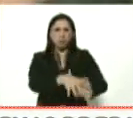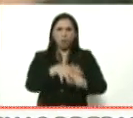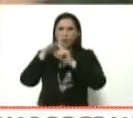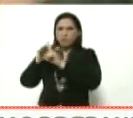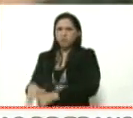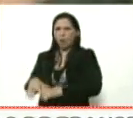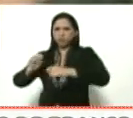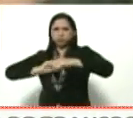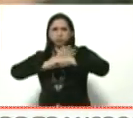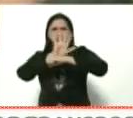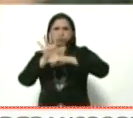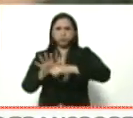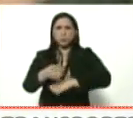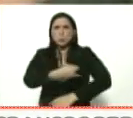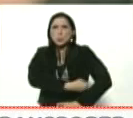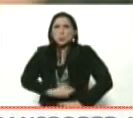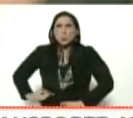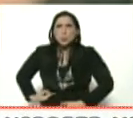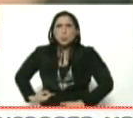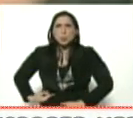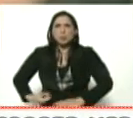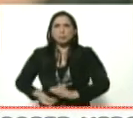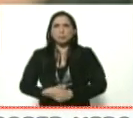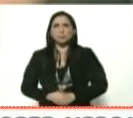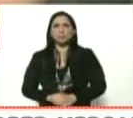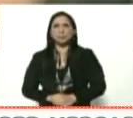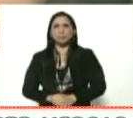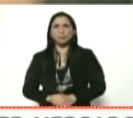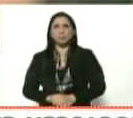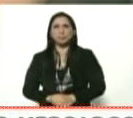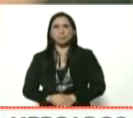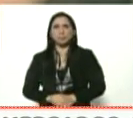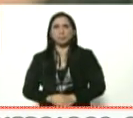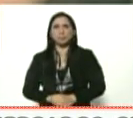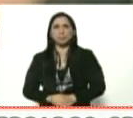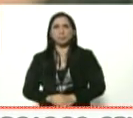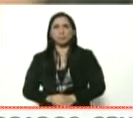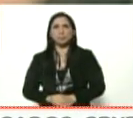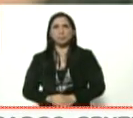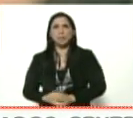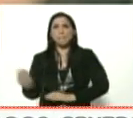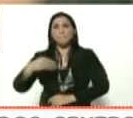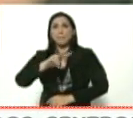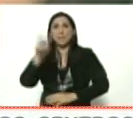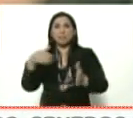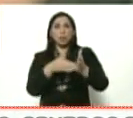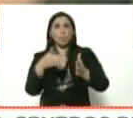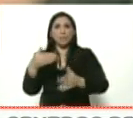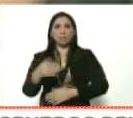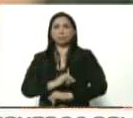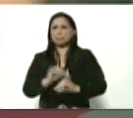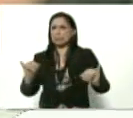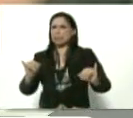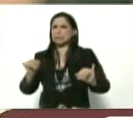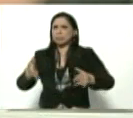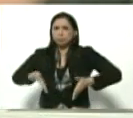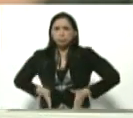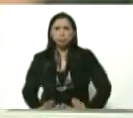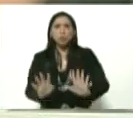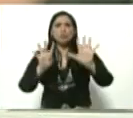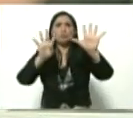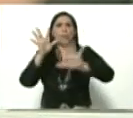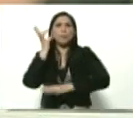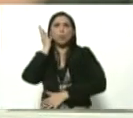del coronavirus, del coronahambre. más de 22.000, han parido 9 mujeres.